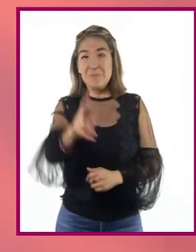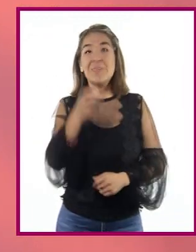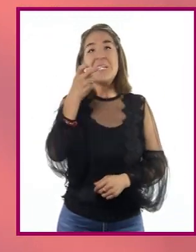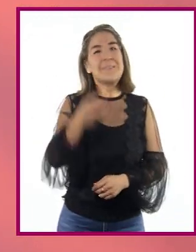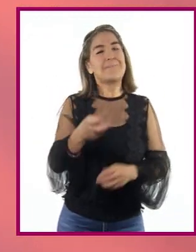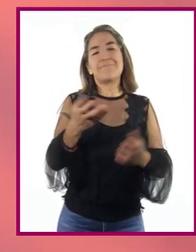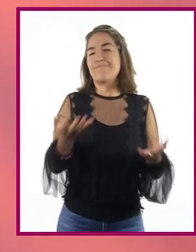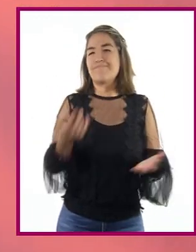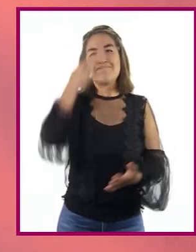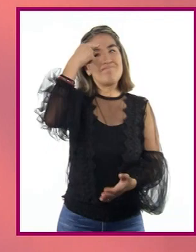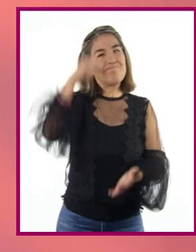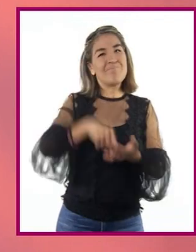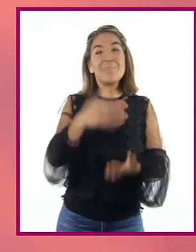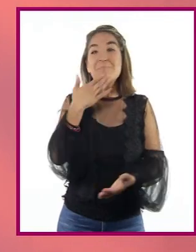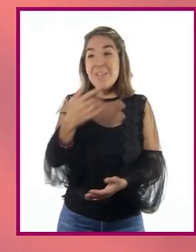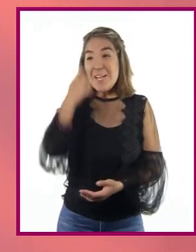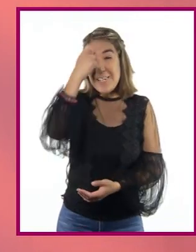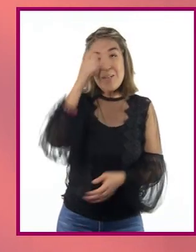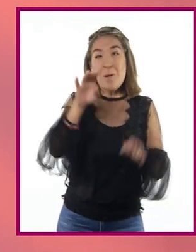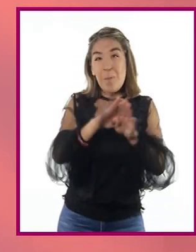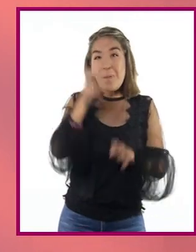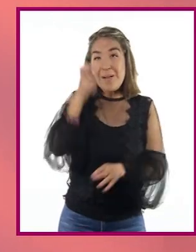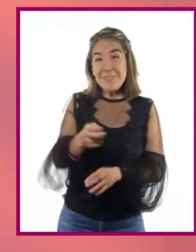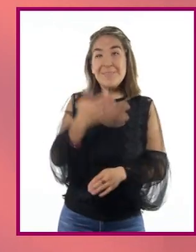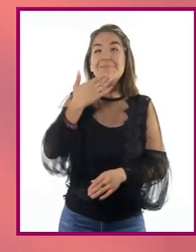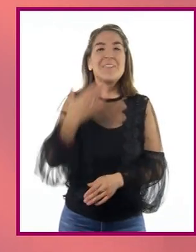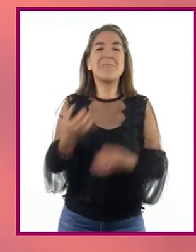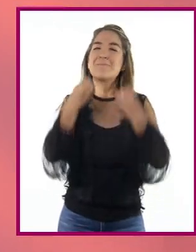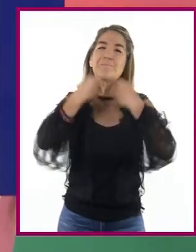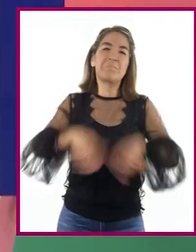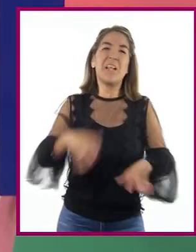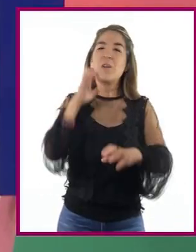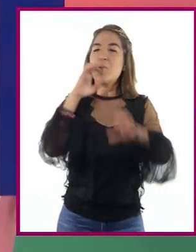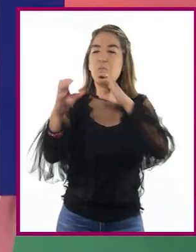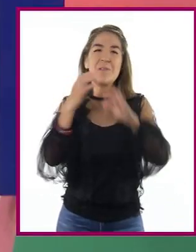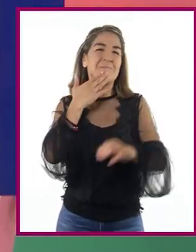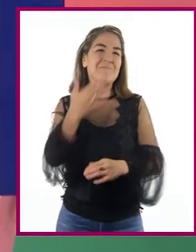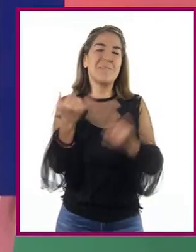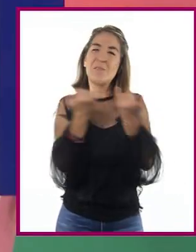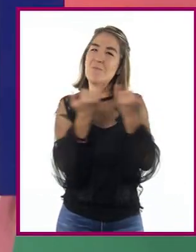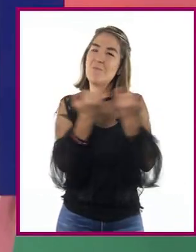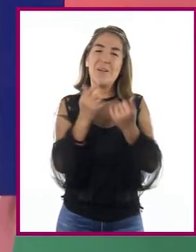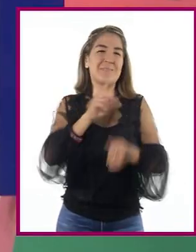pierde la credibilidad y correcta comunicación.